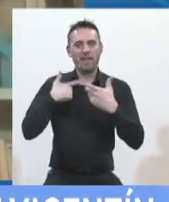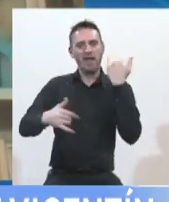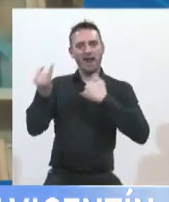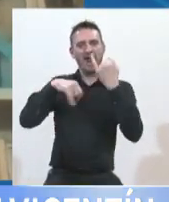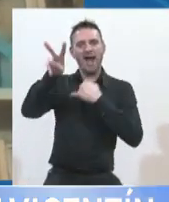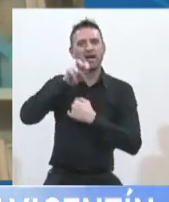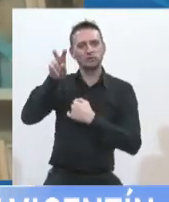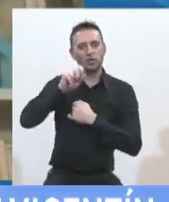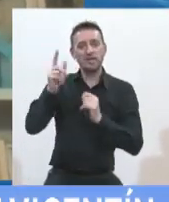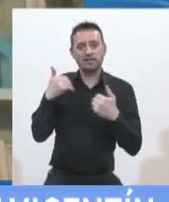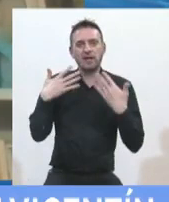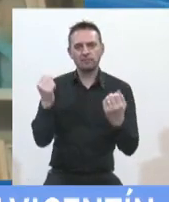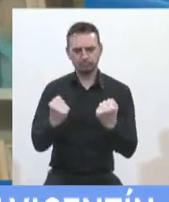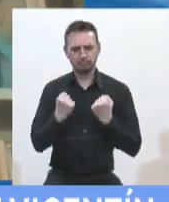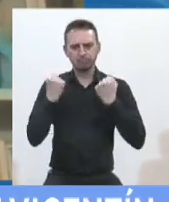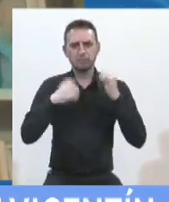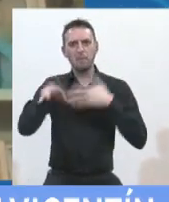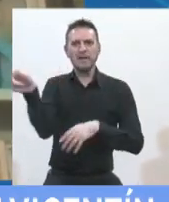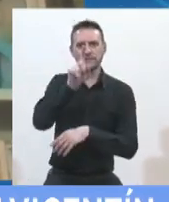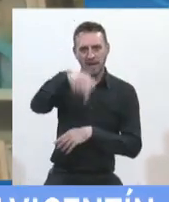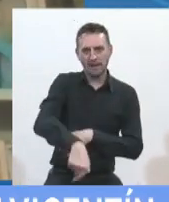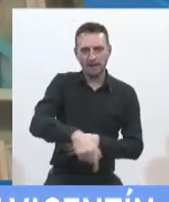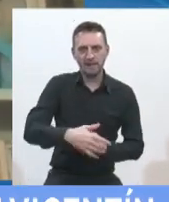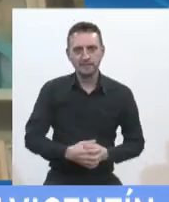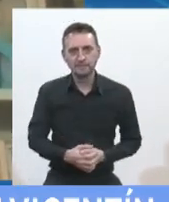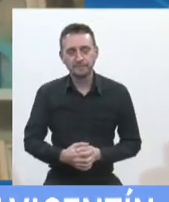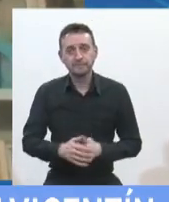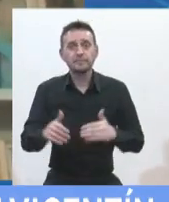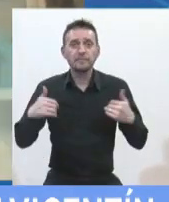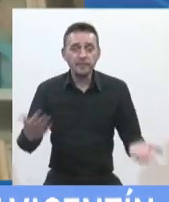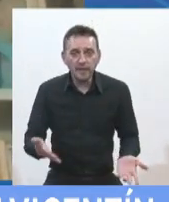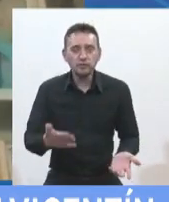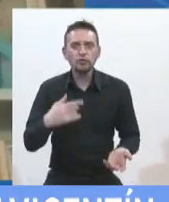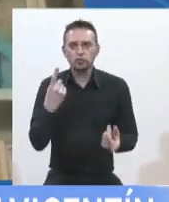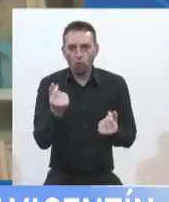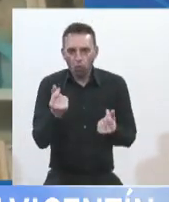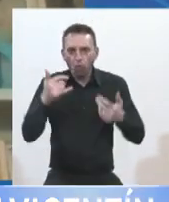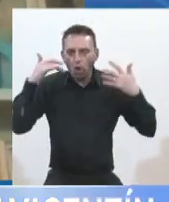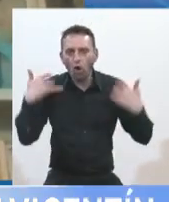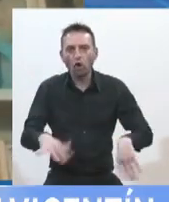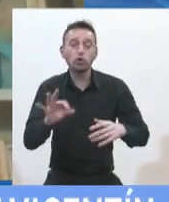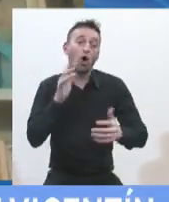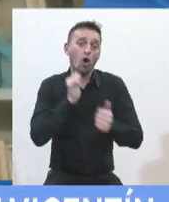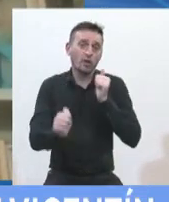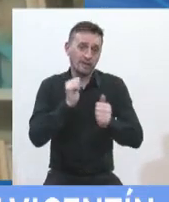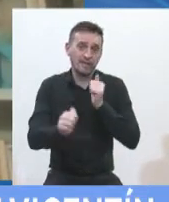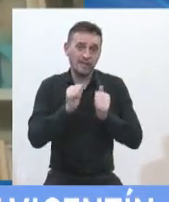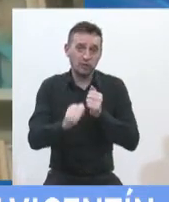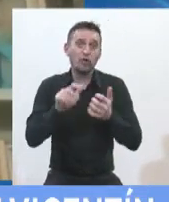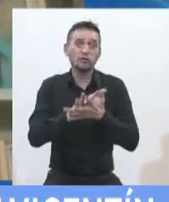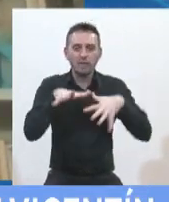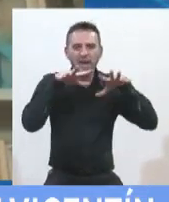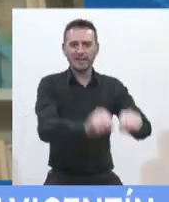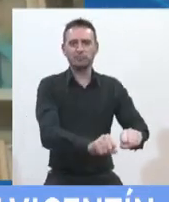y fortalece la posición de nuestra empresa entonces este es el costo o la historia de las